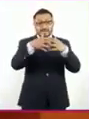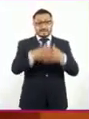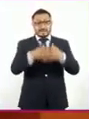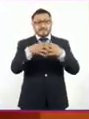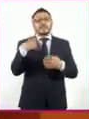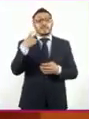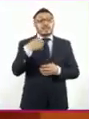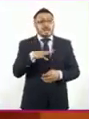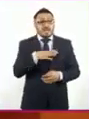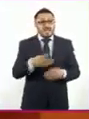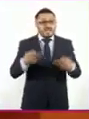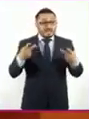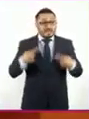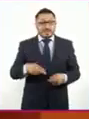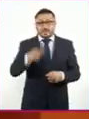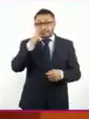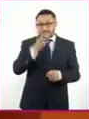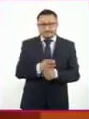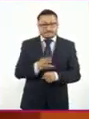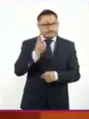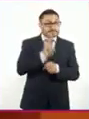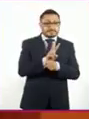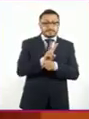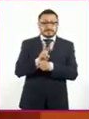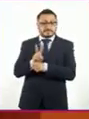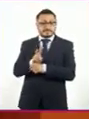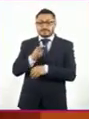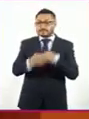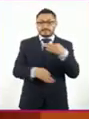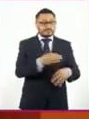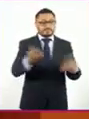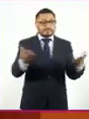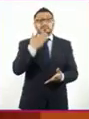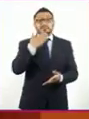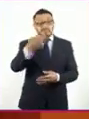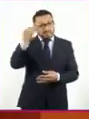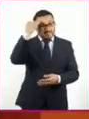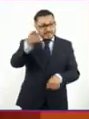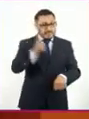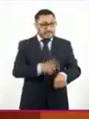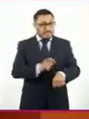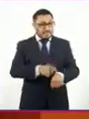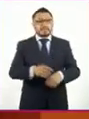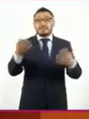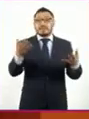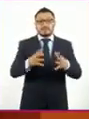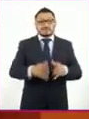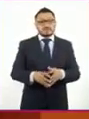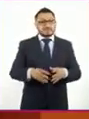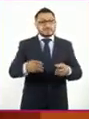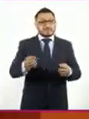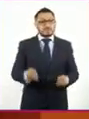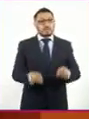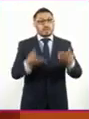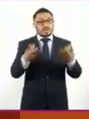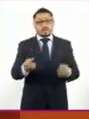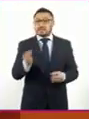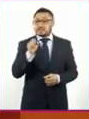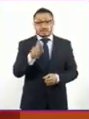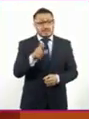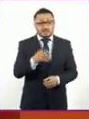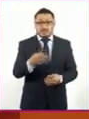personas encargadas de revisar que cada acción se lleve a cabo en el tiempo esperado y se produzca el volumen de productos